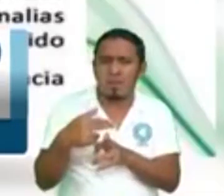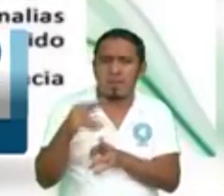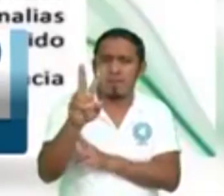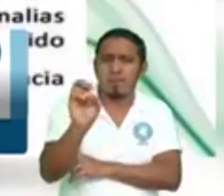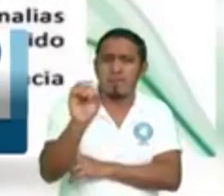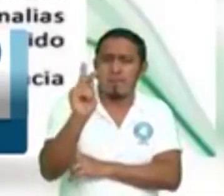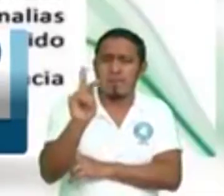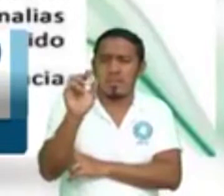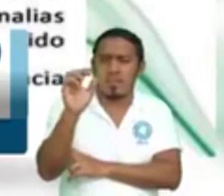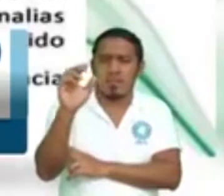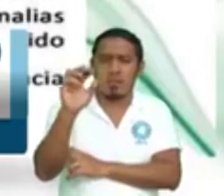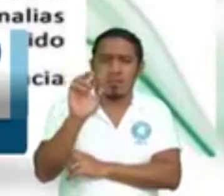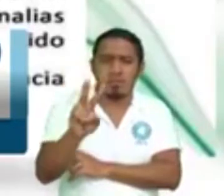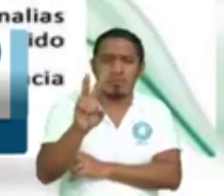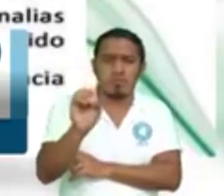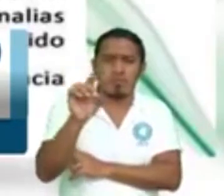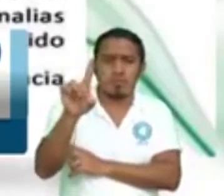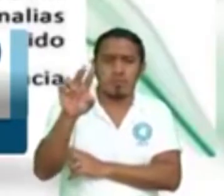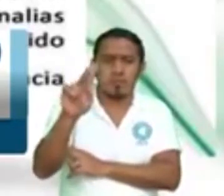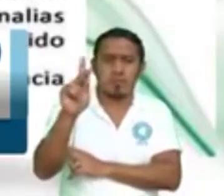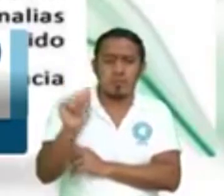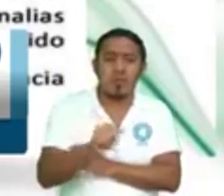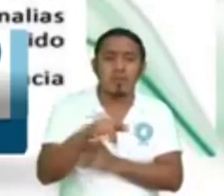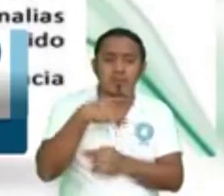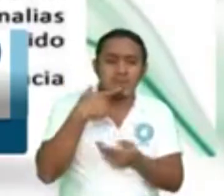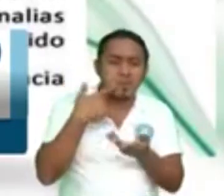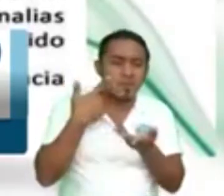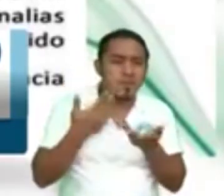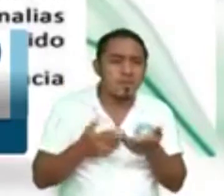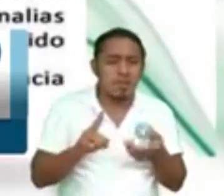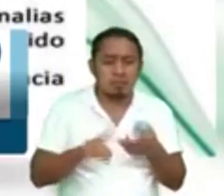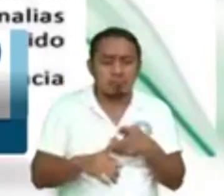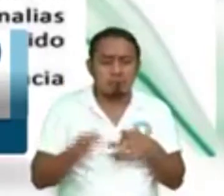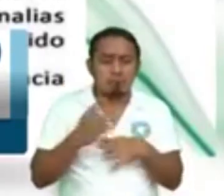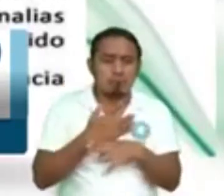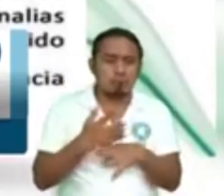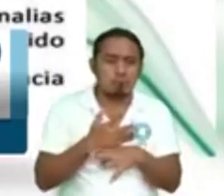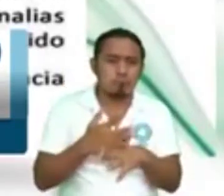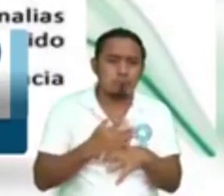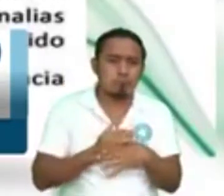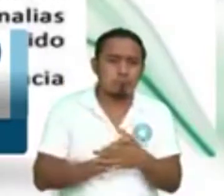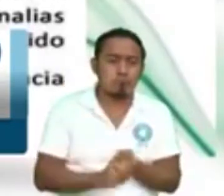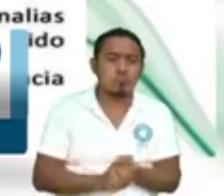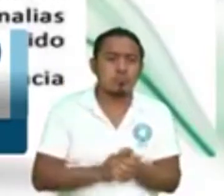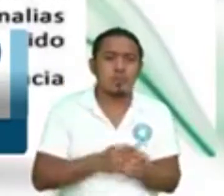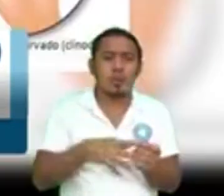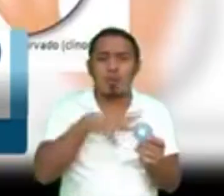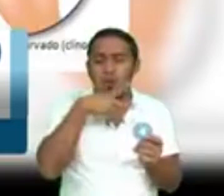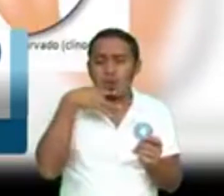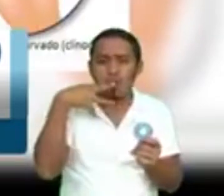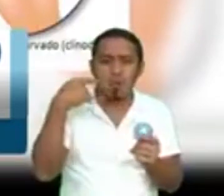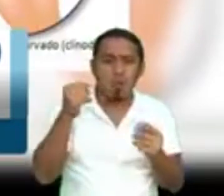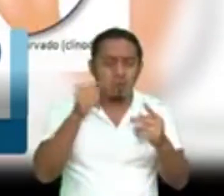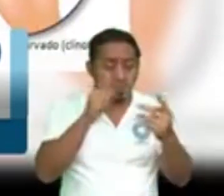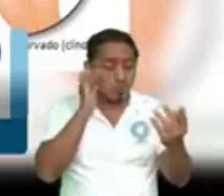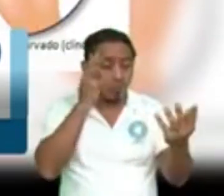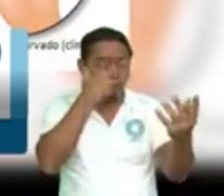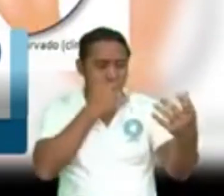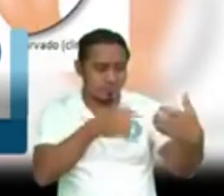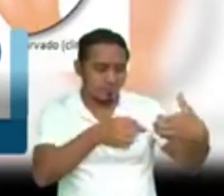pues, que vienen mezcladas con sabores y tienen ahí colores atractivos